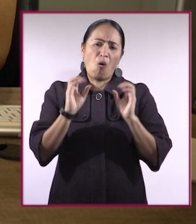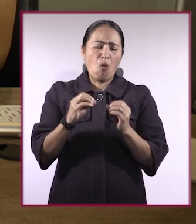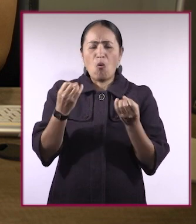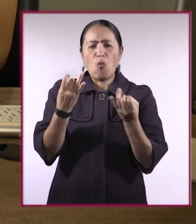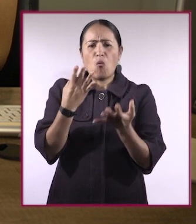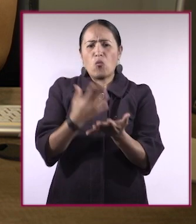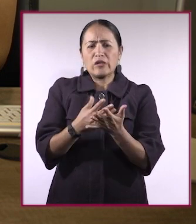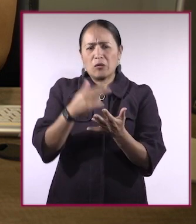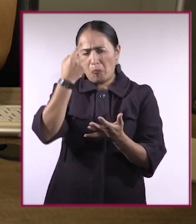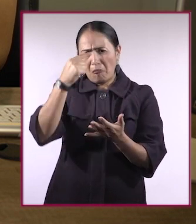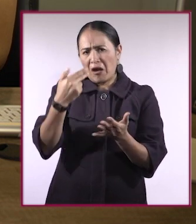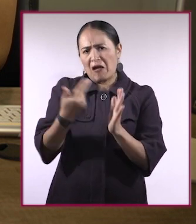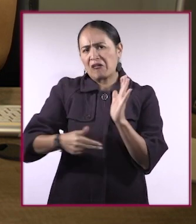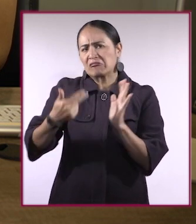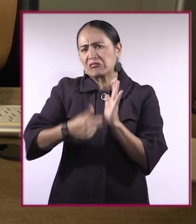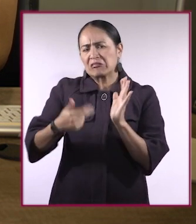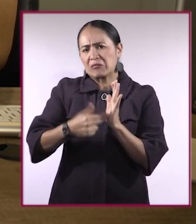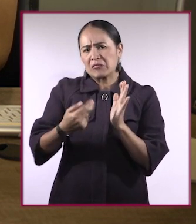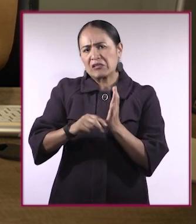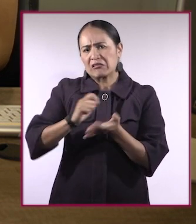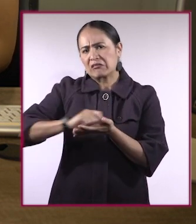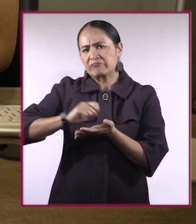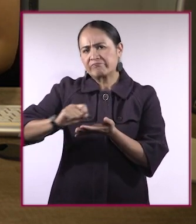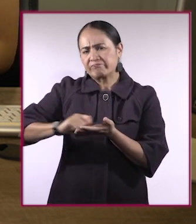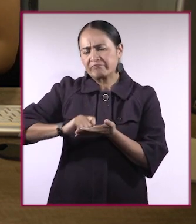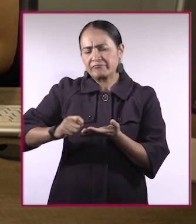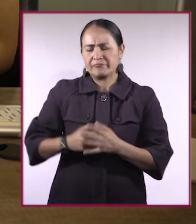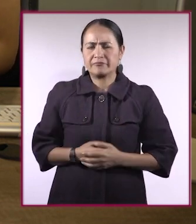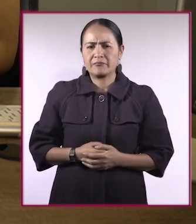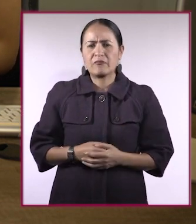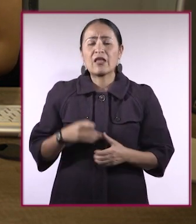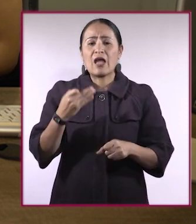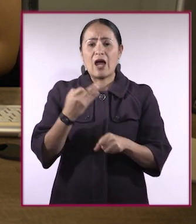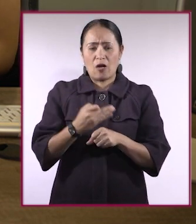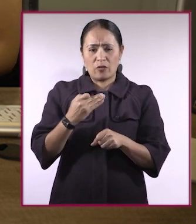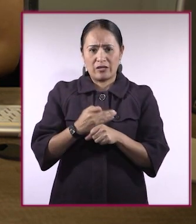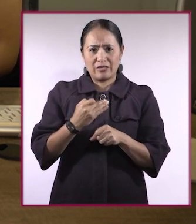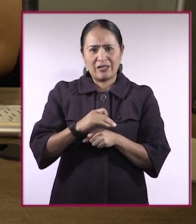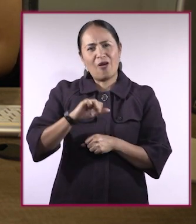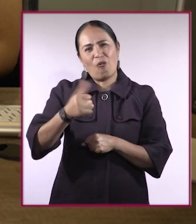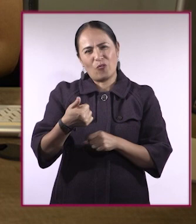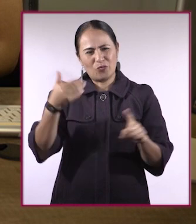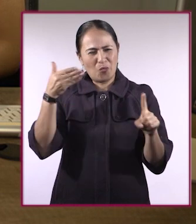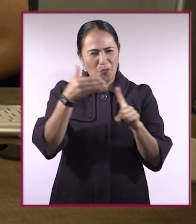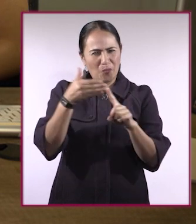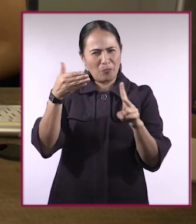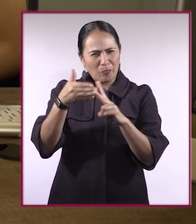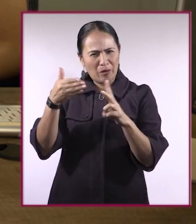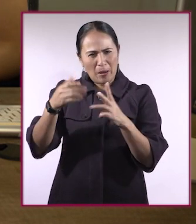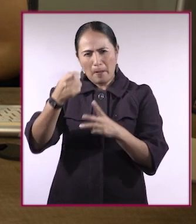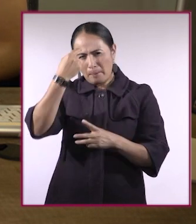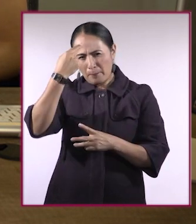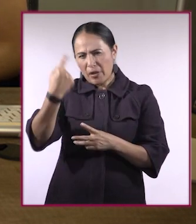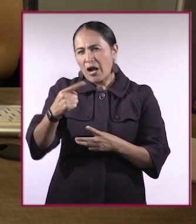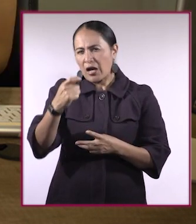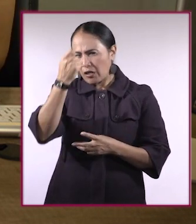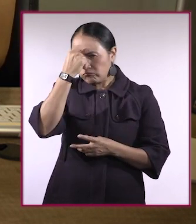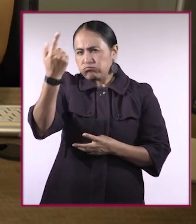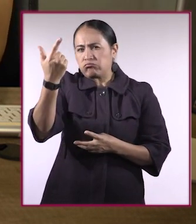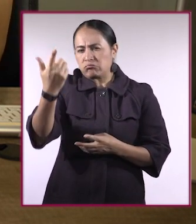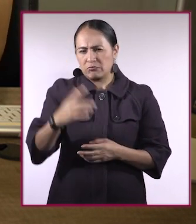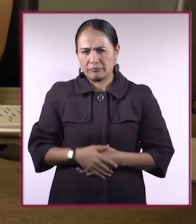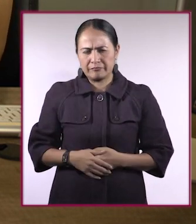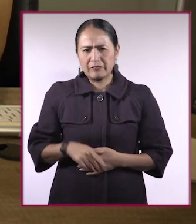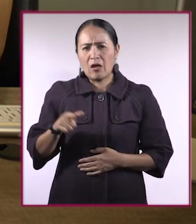o que los procesadores sean simplemente herramientas útiles. Para tratar el tema del uso del procesador de texto, vamos a vincularlo a propósitos de